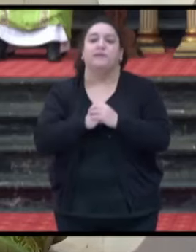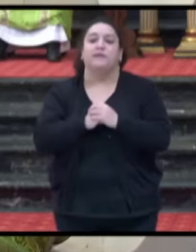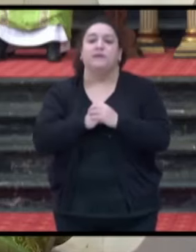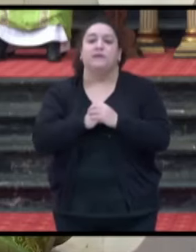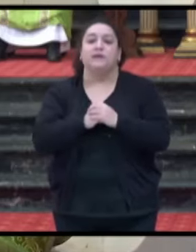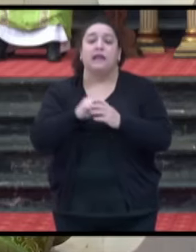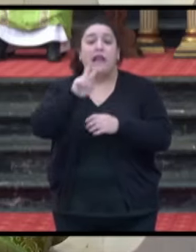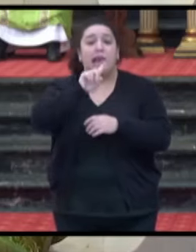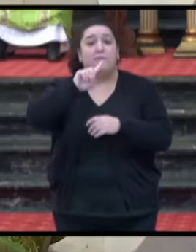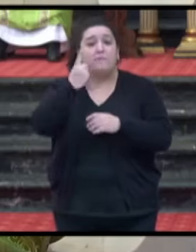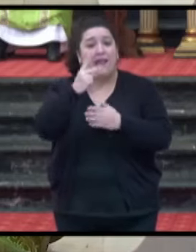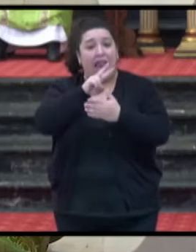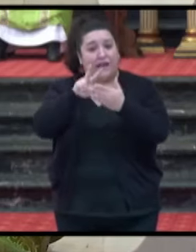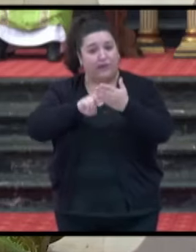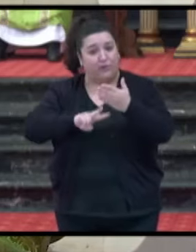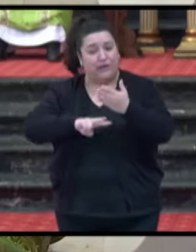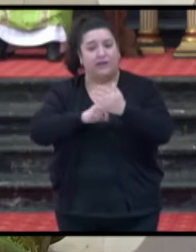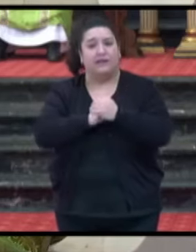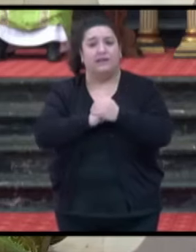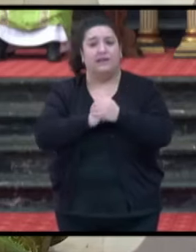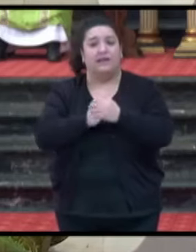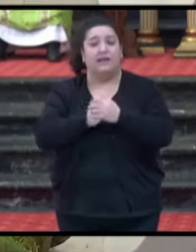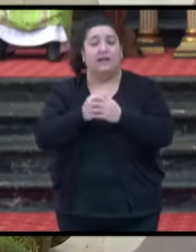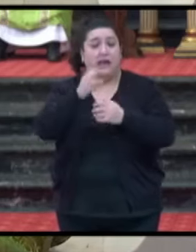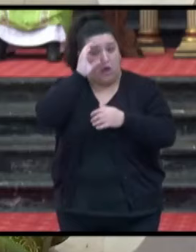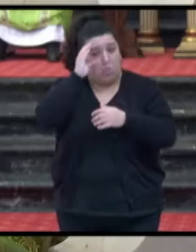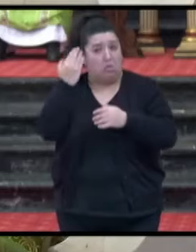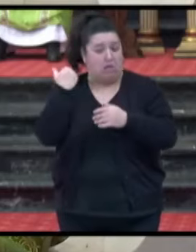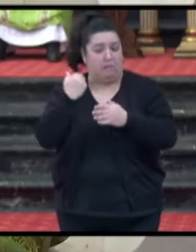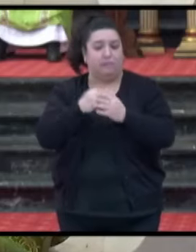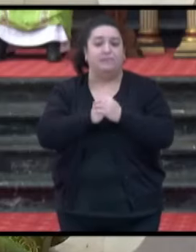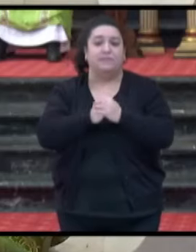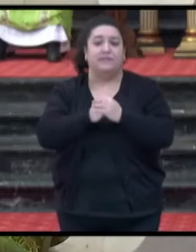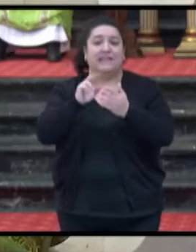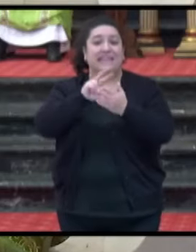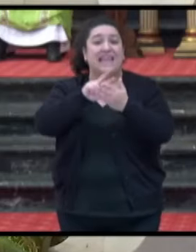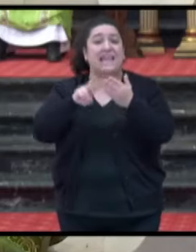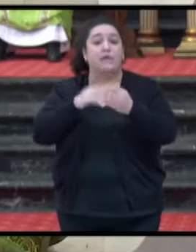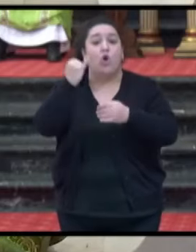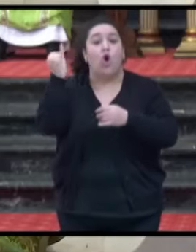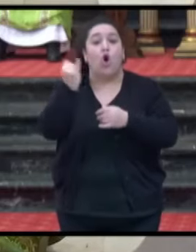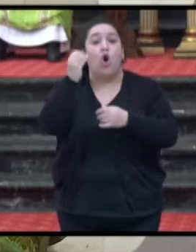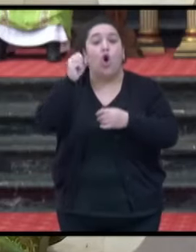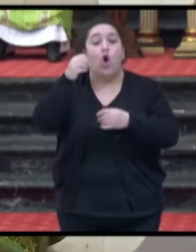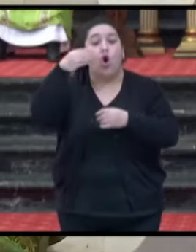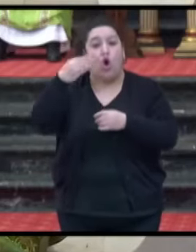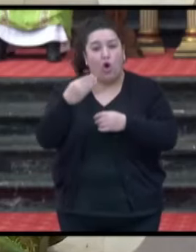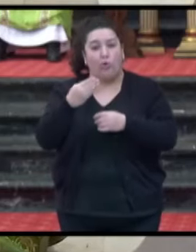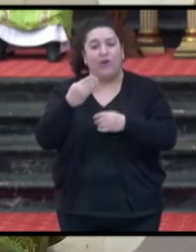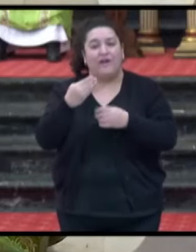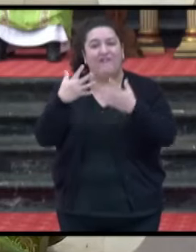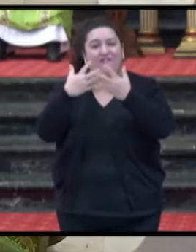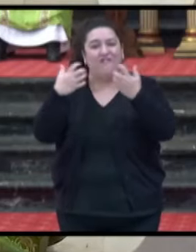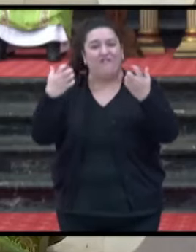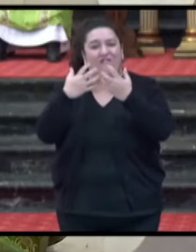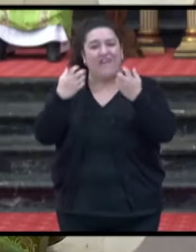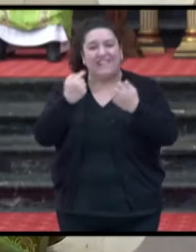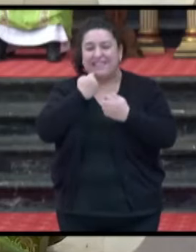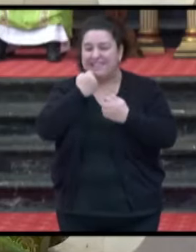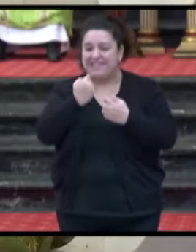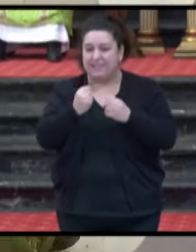primera lectura que acabamos de escuchar del libro de Job subrayo una